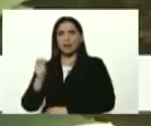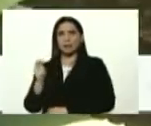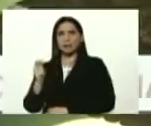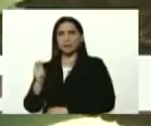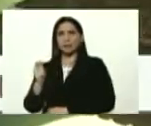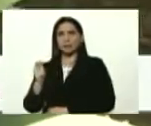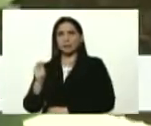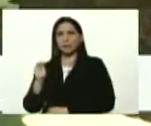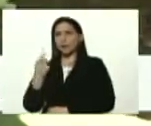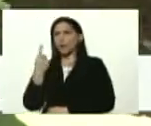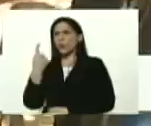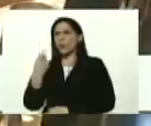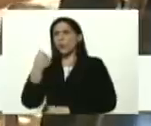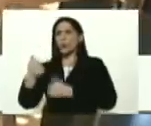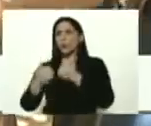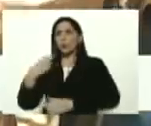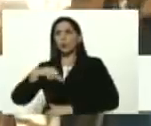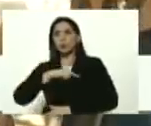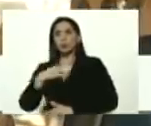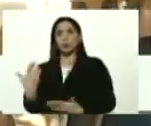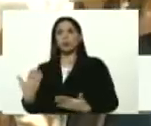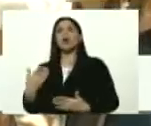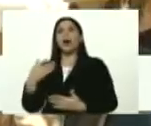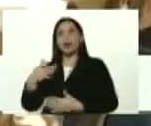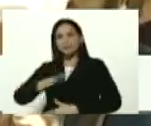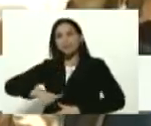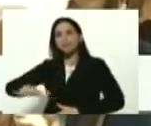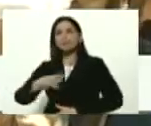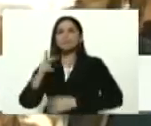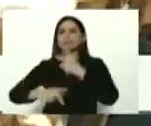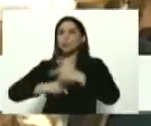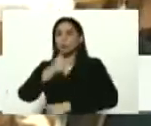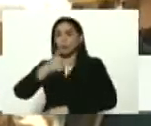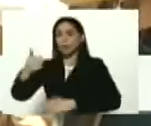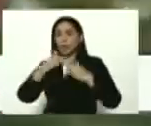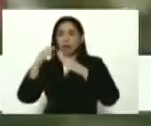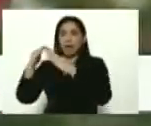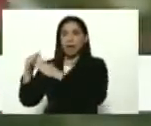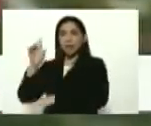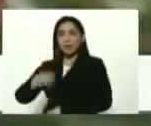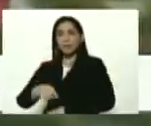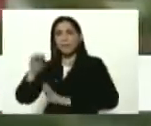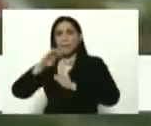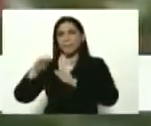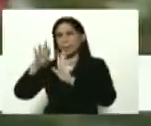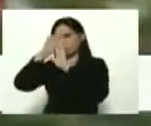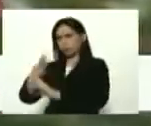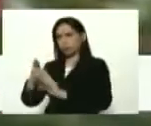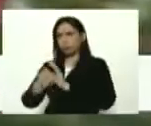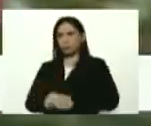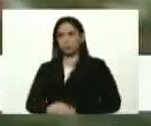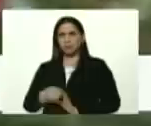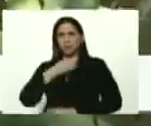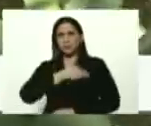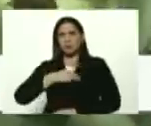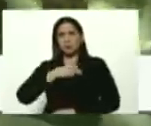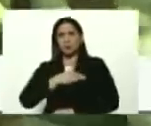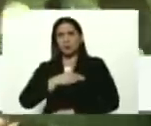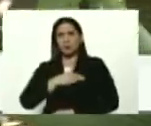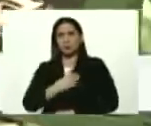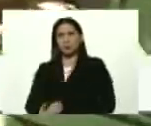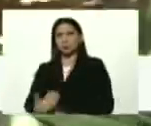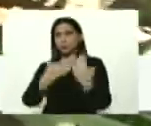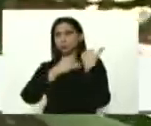de estas, donde estamos acá, los patios productivos en cada casa, y cumpliendo con la misión